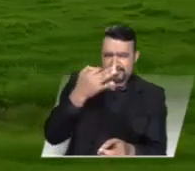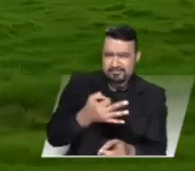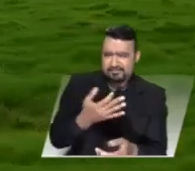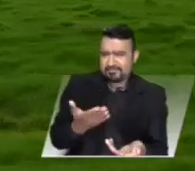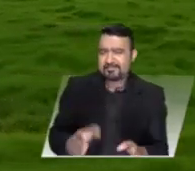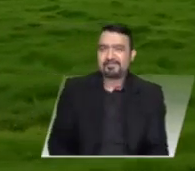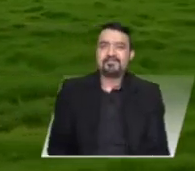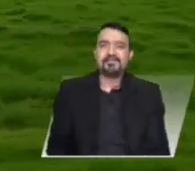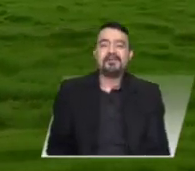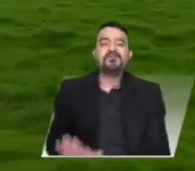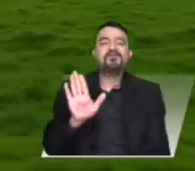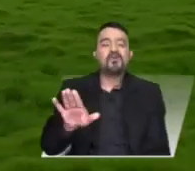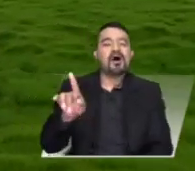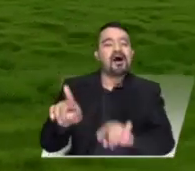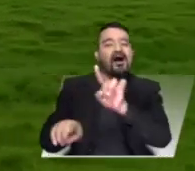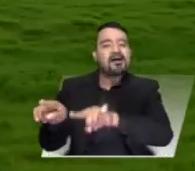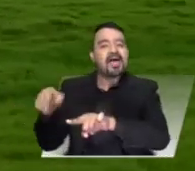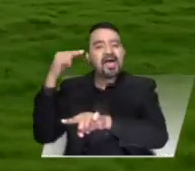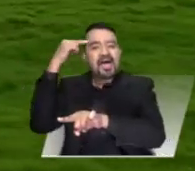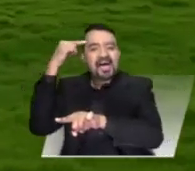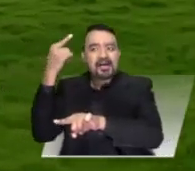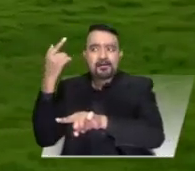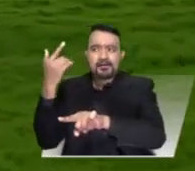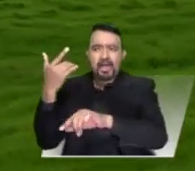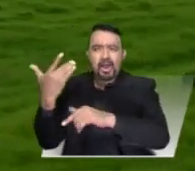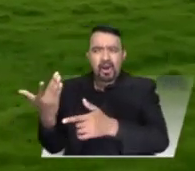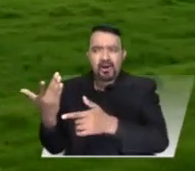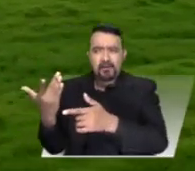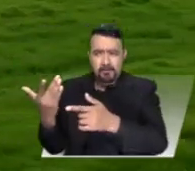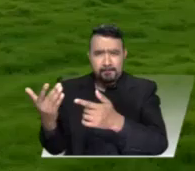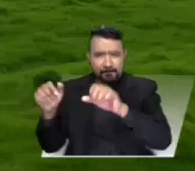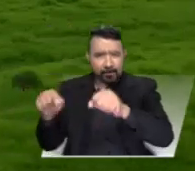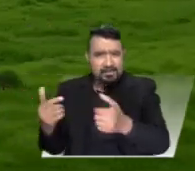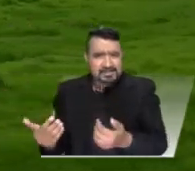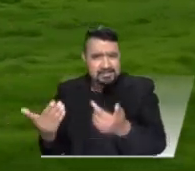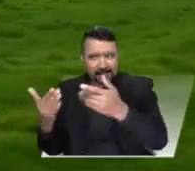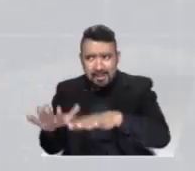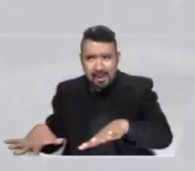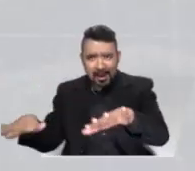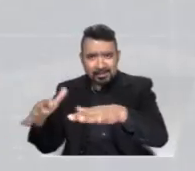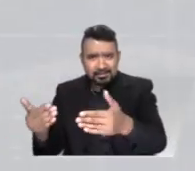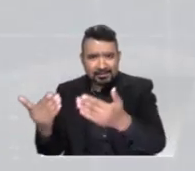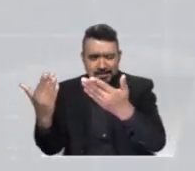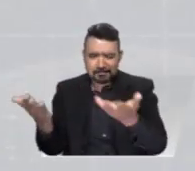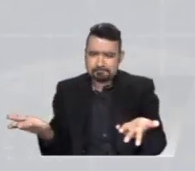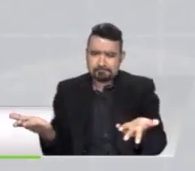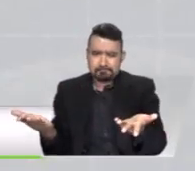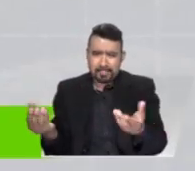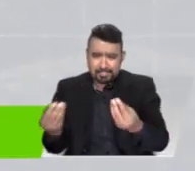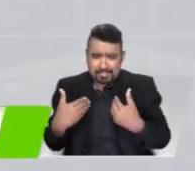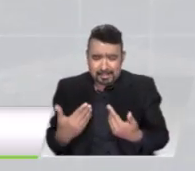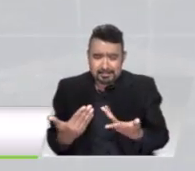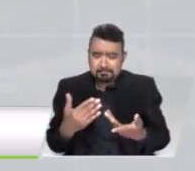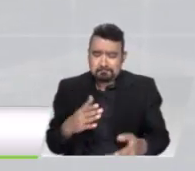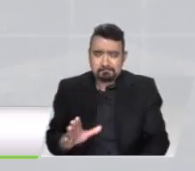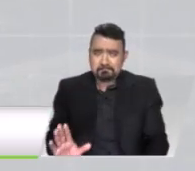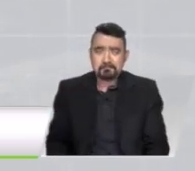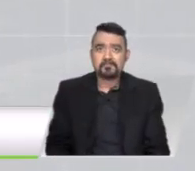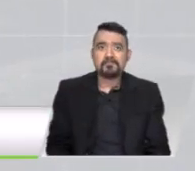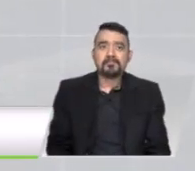es un proyecto en su región que poco los beneficiará. Si bien es cierto, pertenece a la región